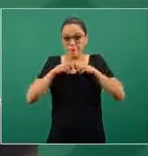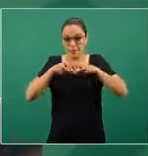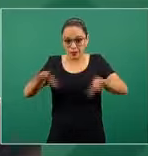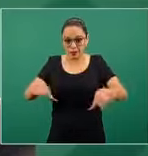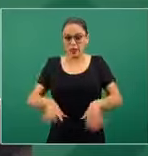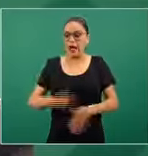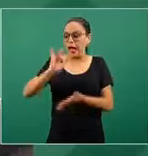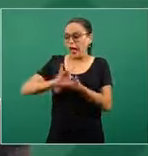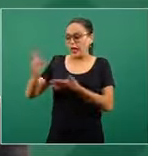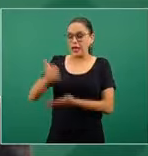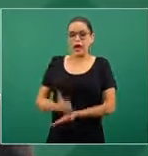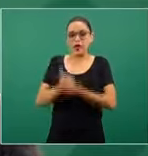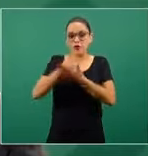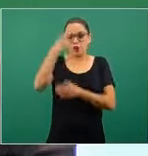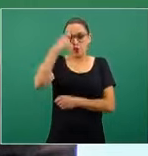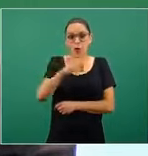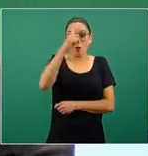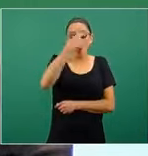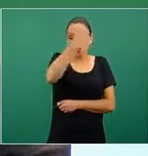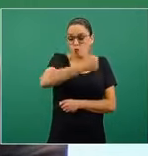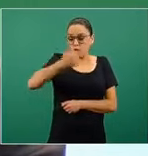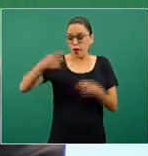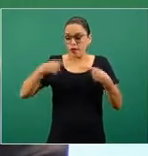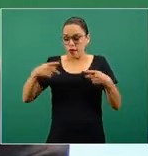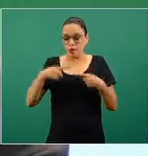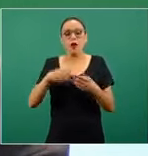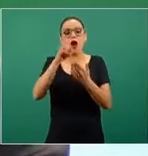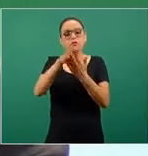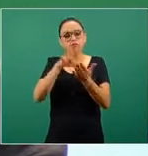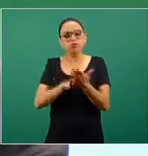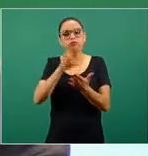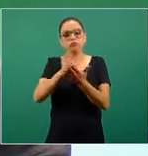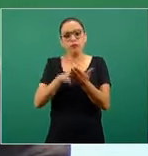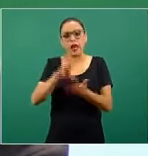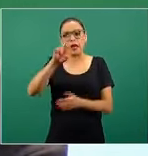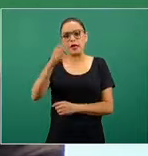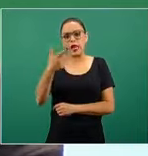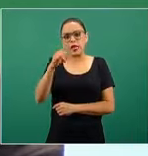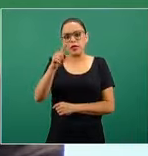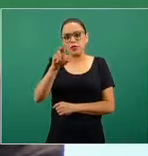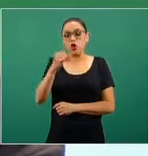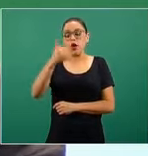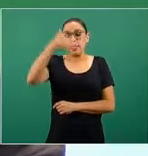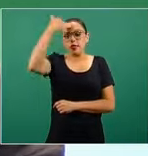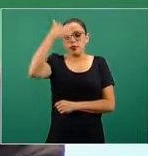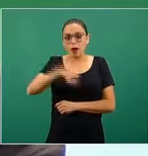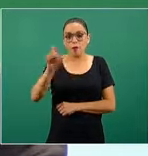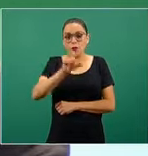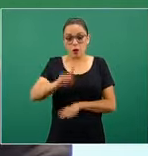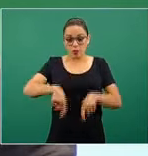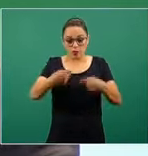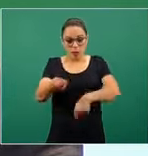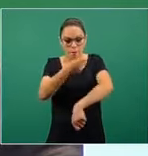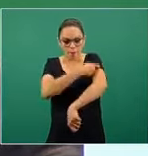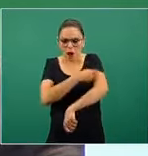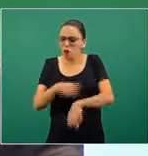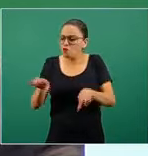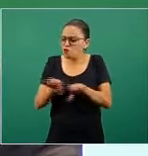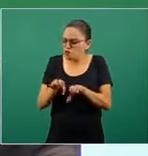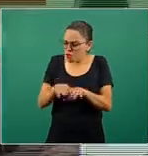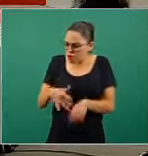registros nominales, uno a uno cada persona, y saber en qué condiciones estuvo al momento de la vacunación y